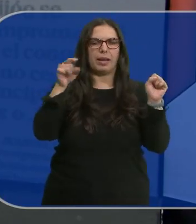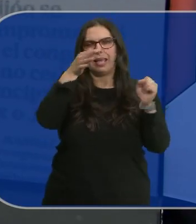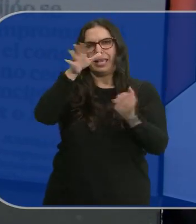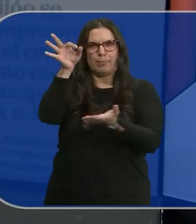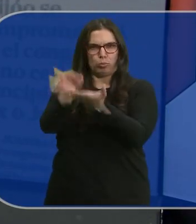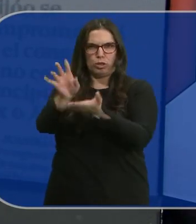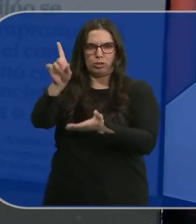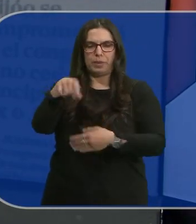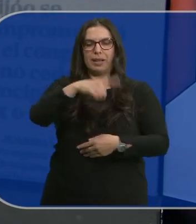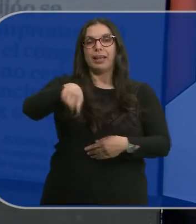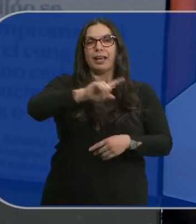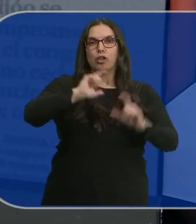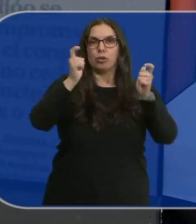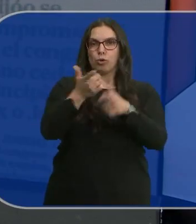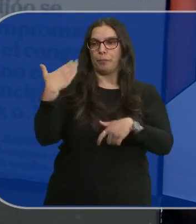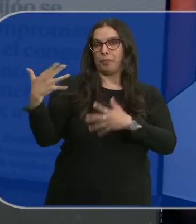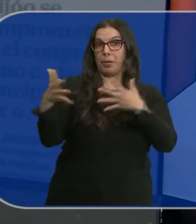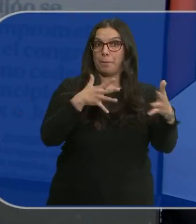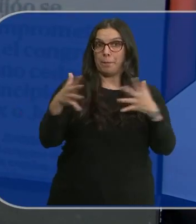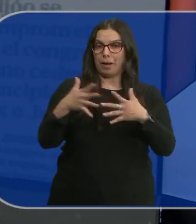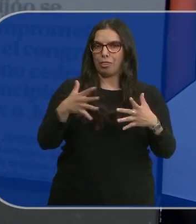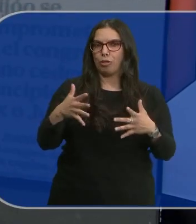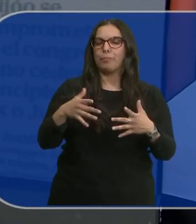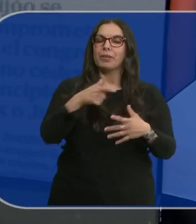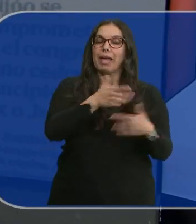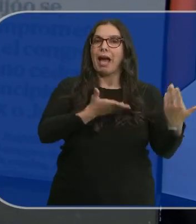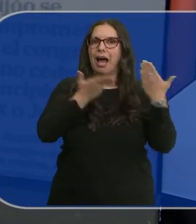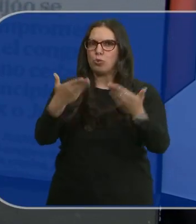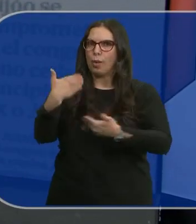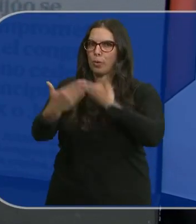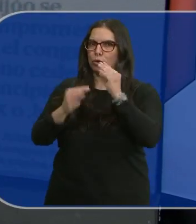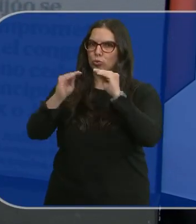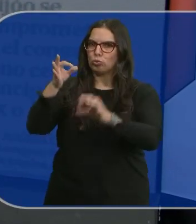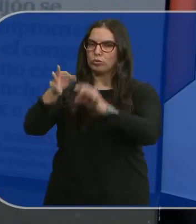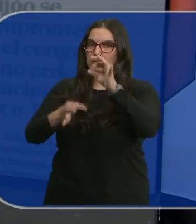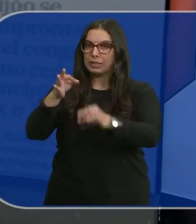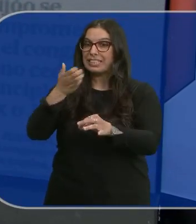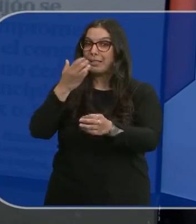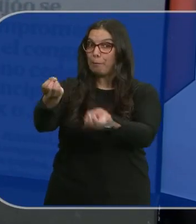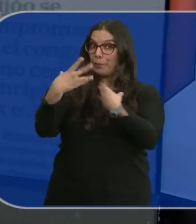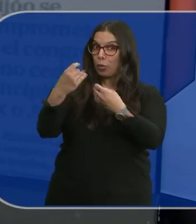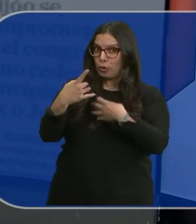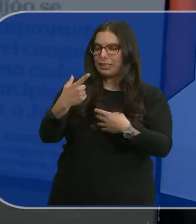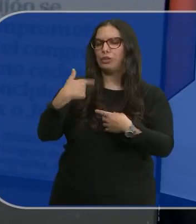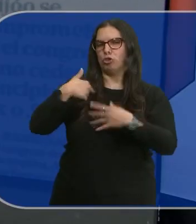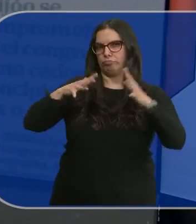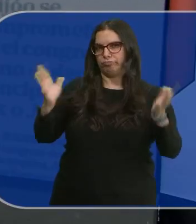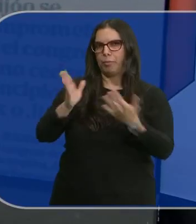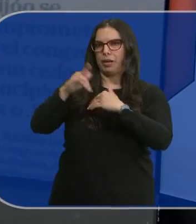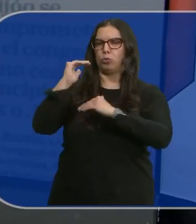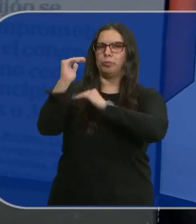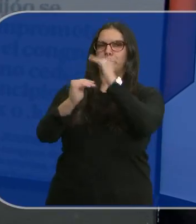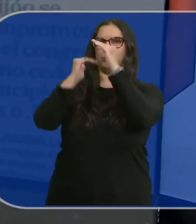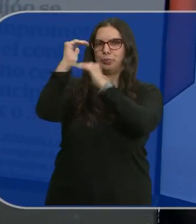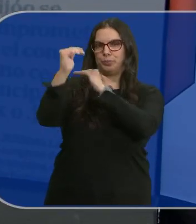se produjeron en un bar de Leganés en marzo. Le ofreció ayuda en sus procesos judiciales y un ascenso a cambio de información perjudicial sobre los